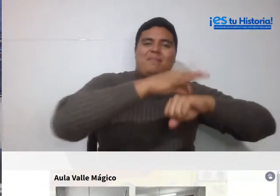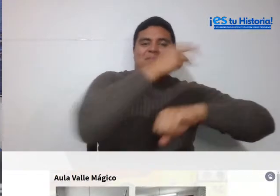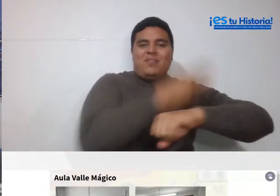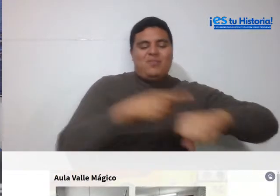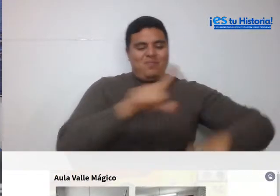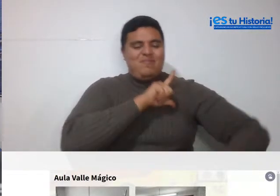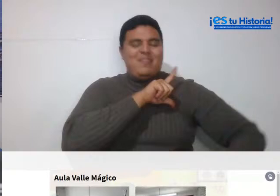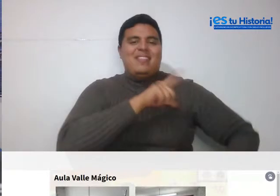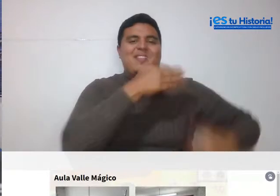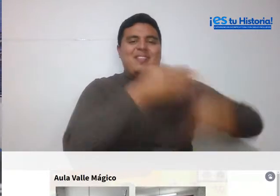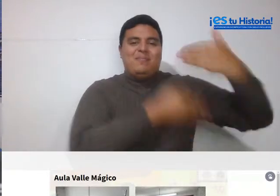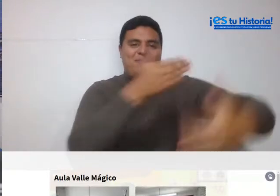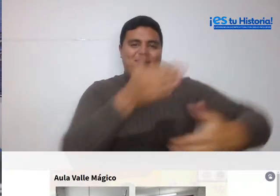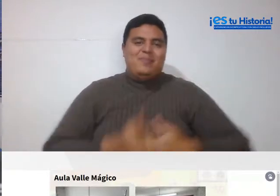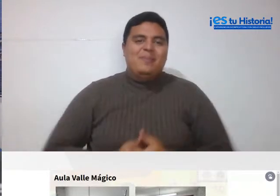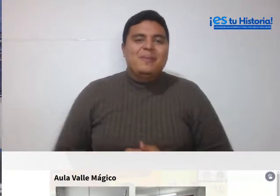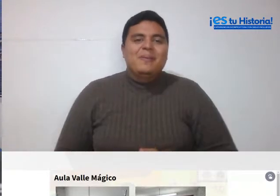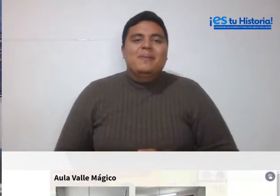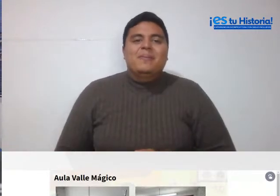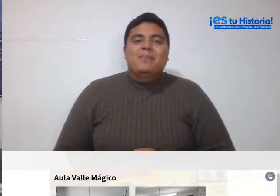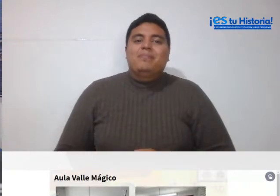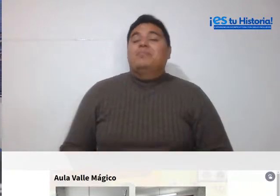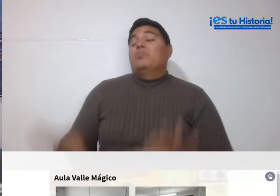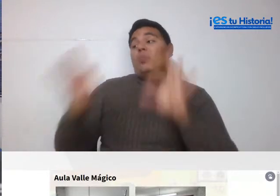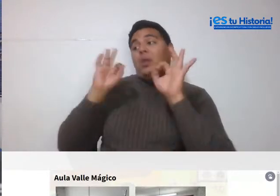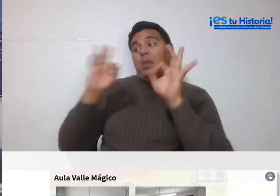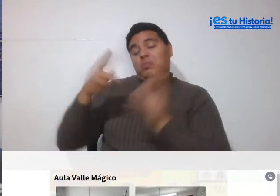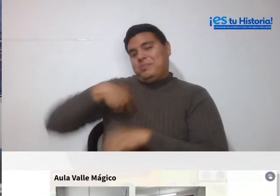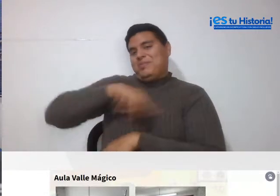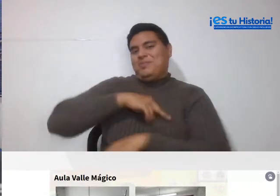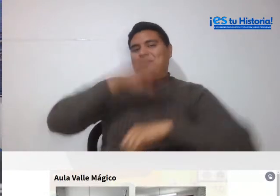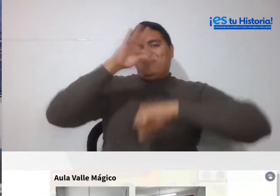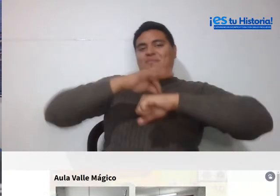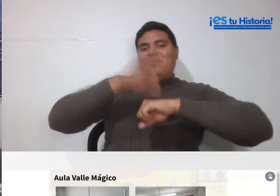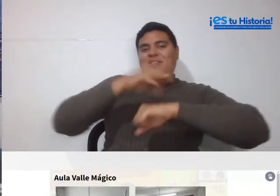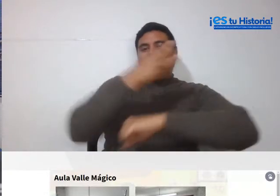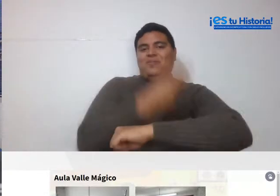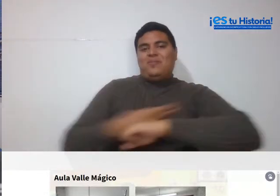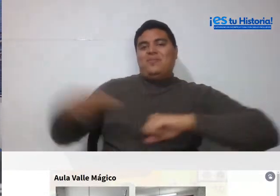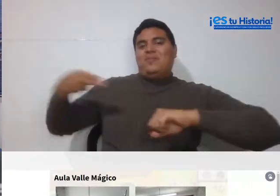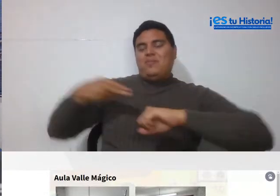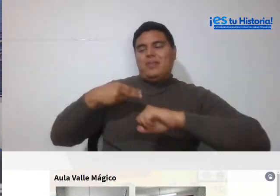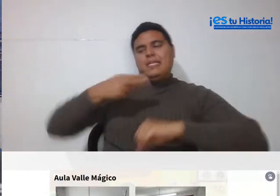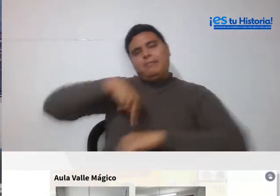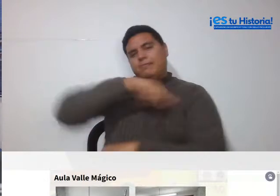Muy bien, maestro. Pues bueno, desde la Fundación Nuevo Horizonte estamos súper pendientes trabajando, y como lo venimos también